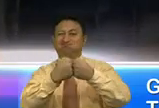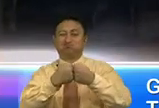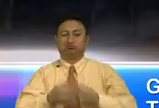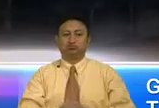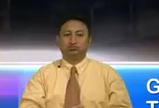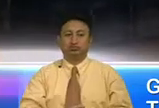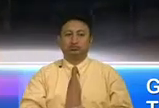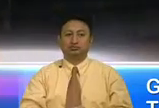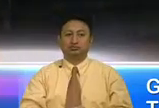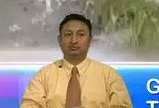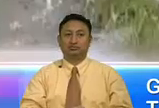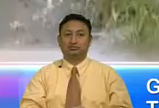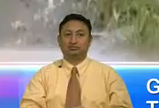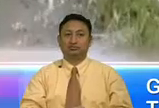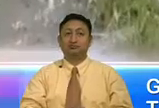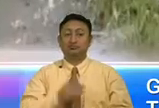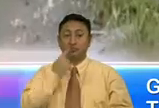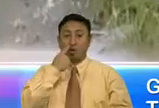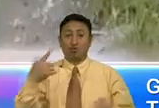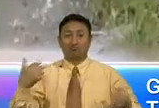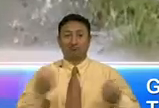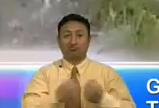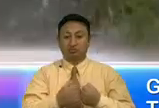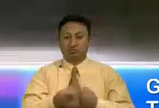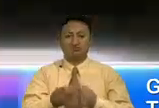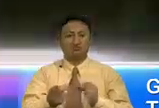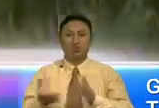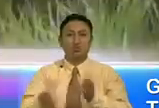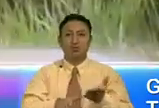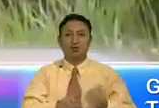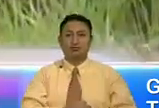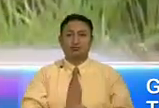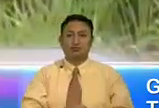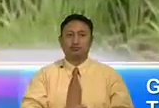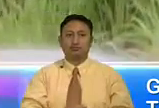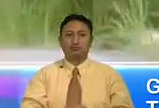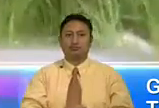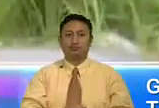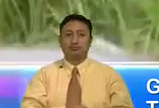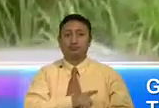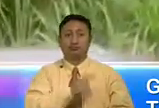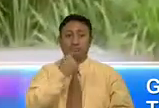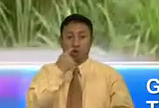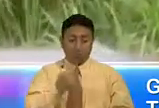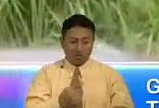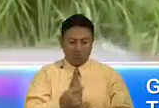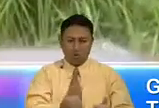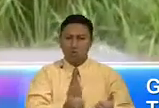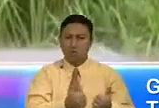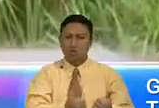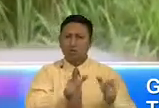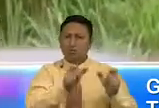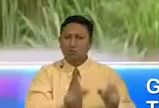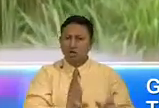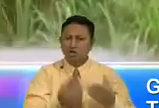el que iba ese padre de familia, que falleció al instante. Él era un buen hombre, era una buena persona,